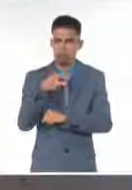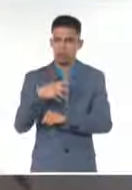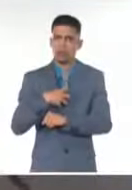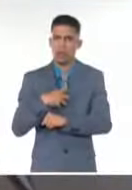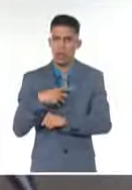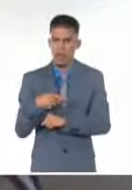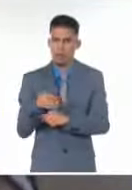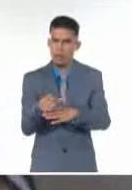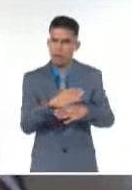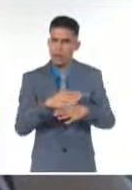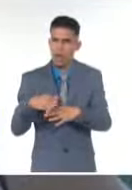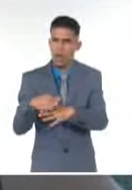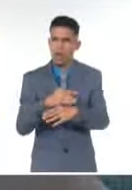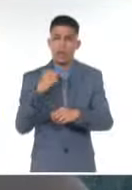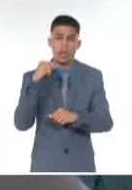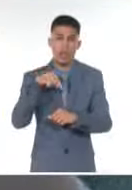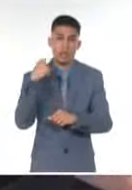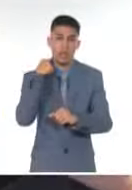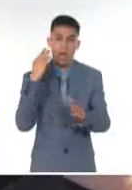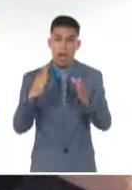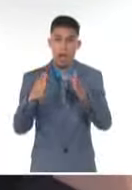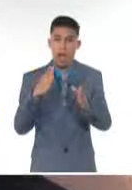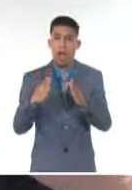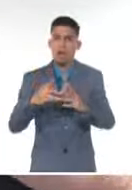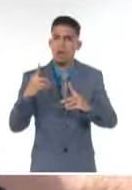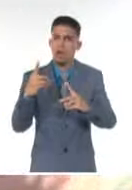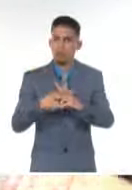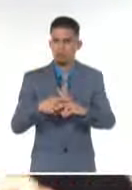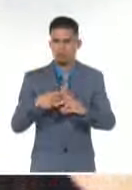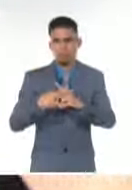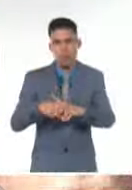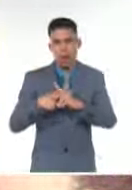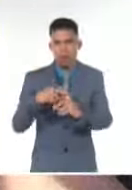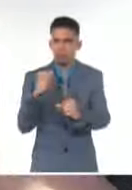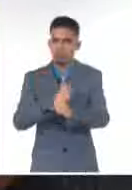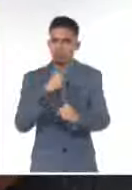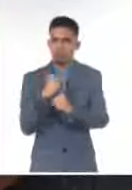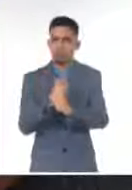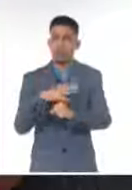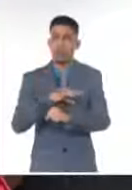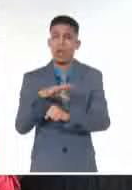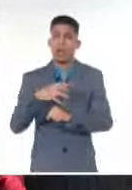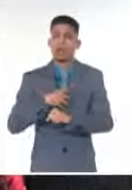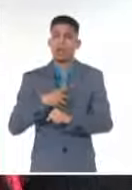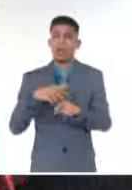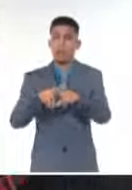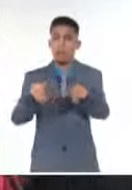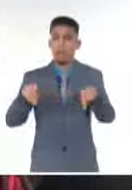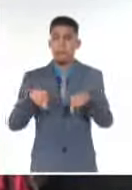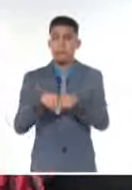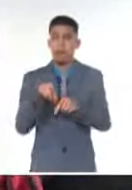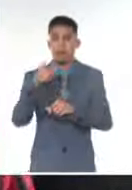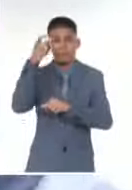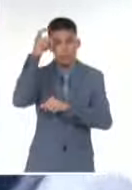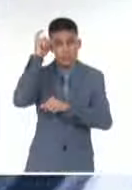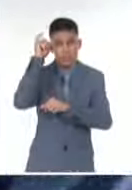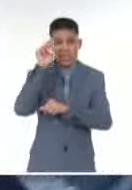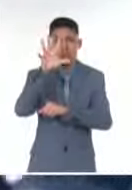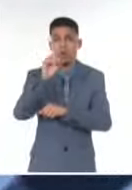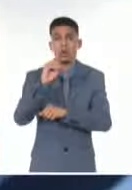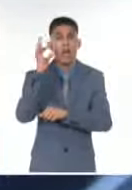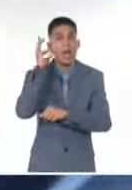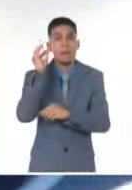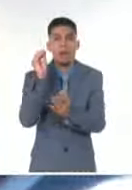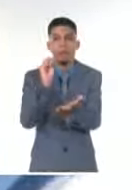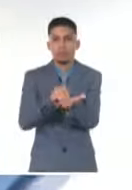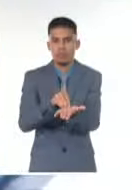diversificándonos, y pues sí, hicimos una vaquería nueva con todas las de la ley y le pusimos ahí las 50 hembras que lleva la vaquería de búfalo, un semental